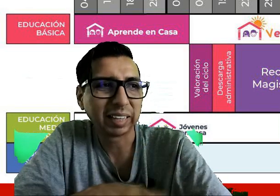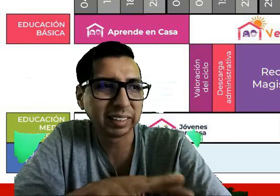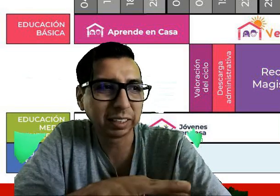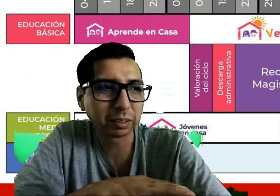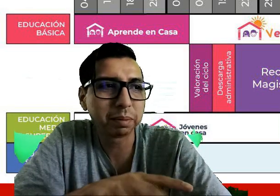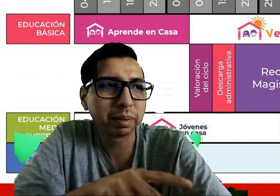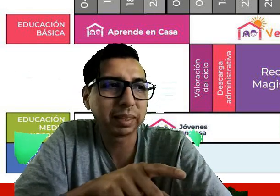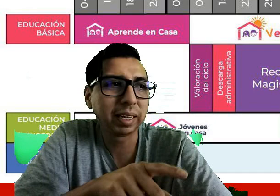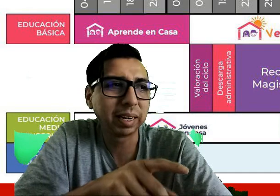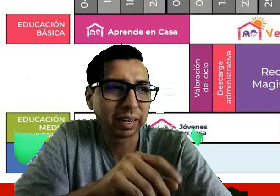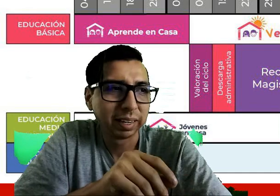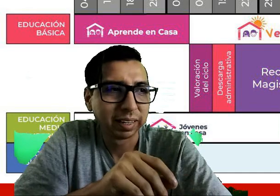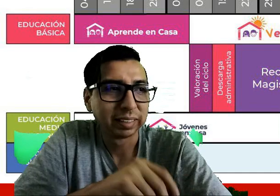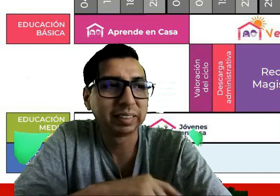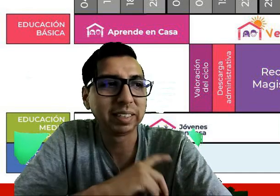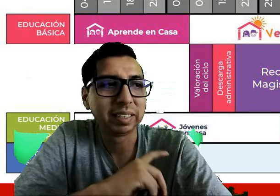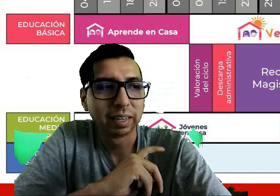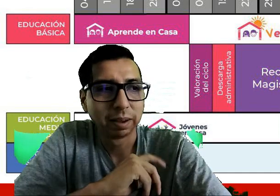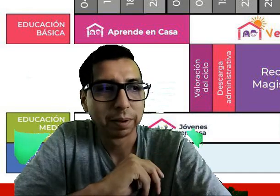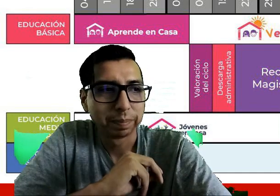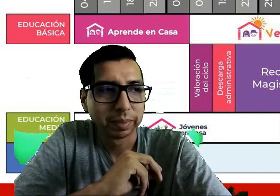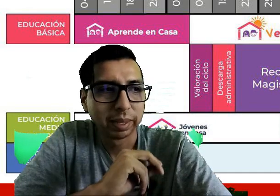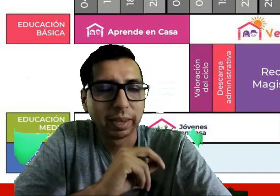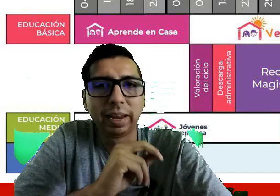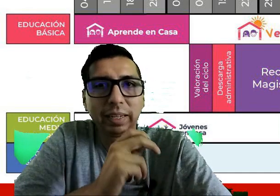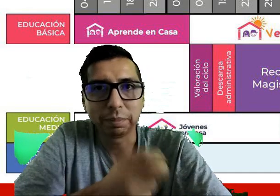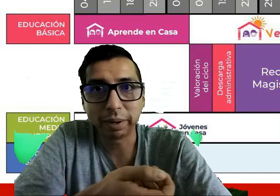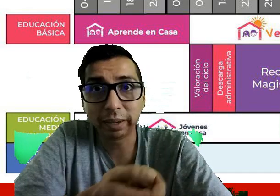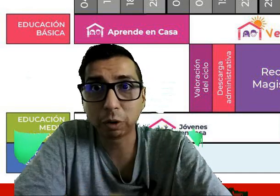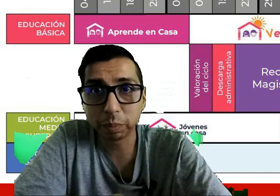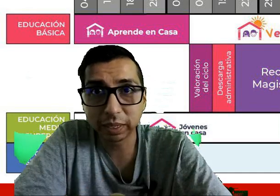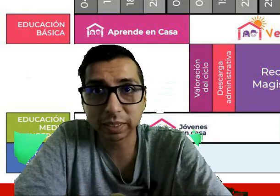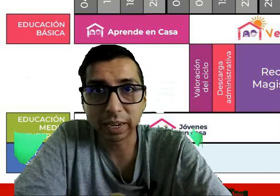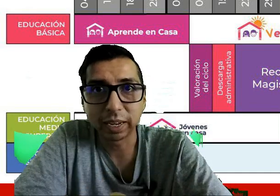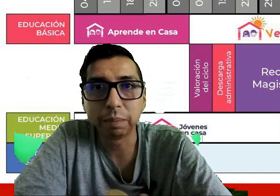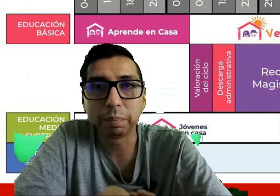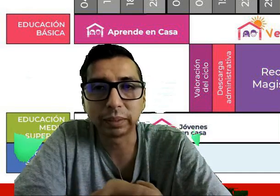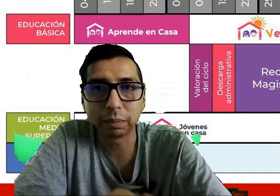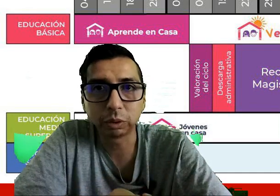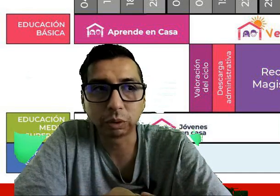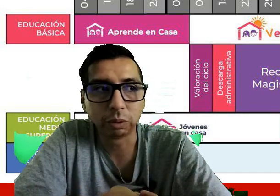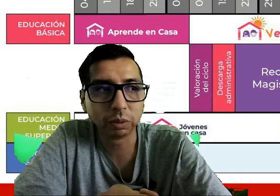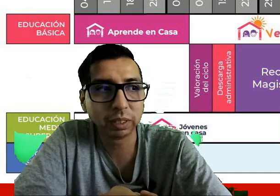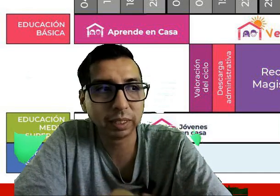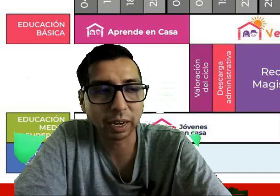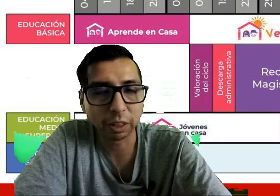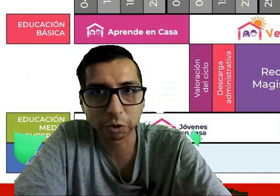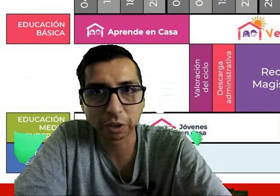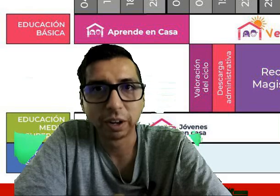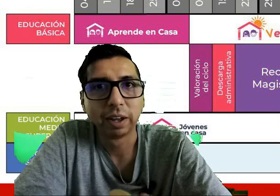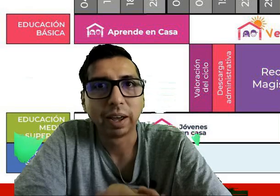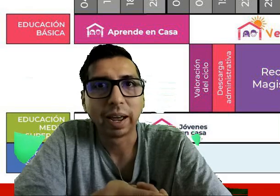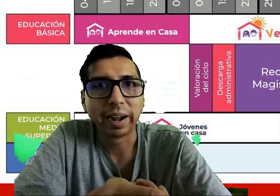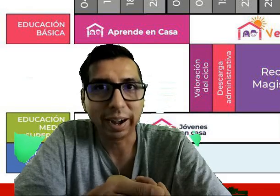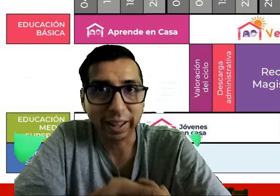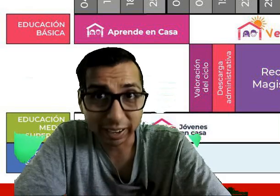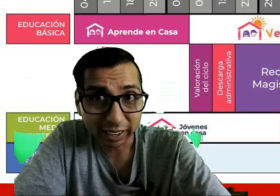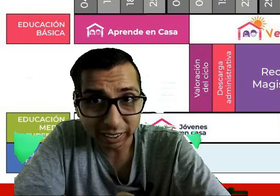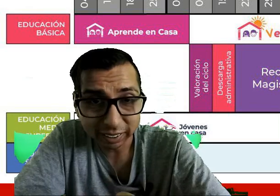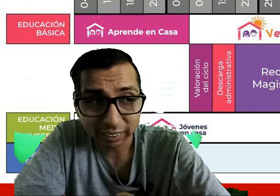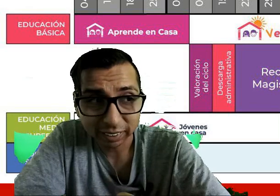julio. Así que todavía tiene, si en la semana que comienza empezamos con un